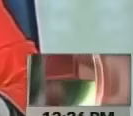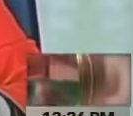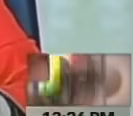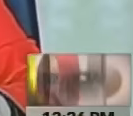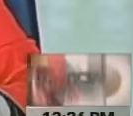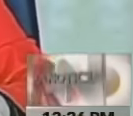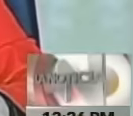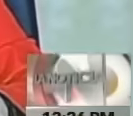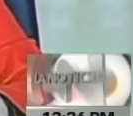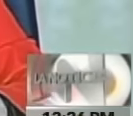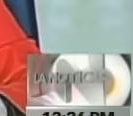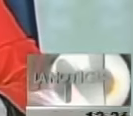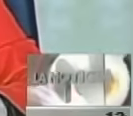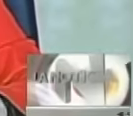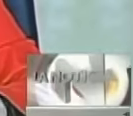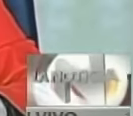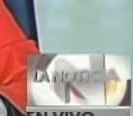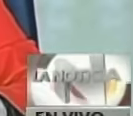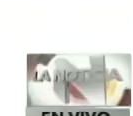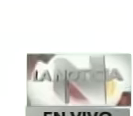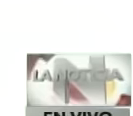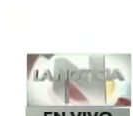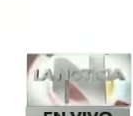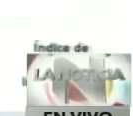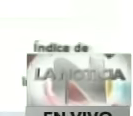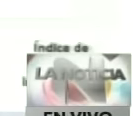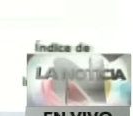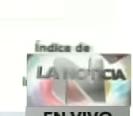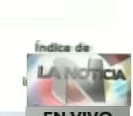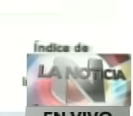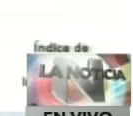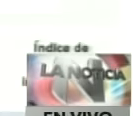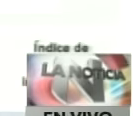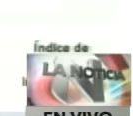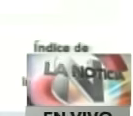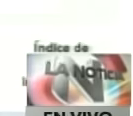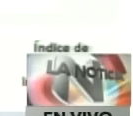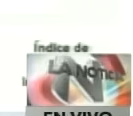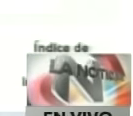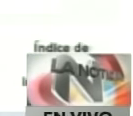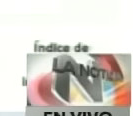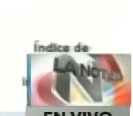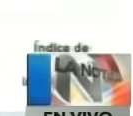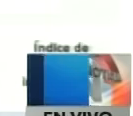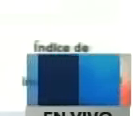Argentina 40.96 normas por año y Venezuela